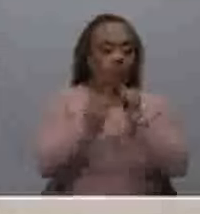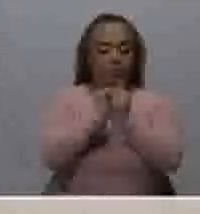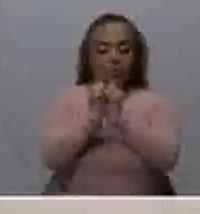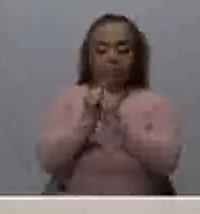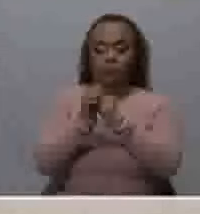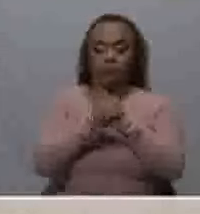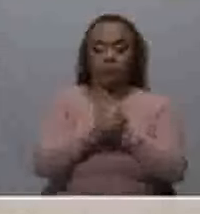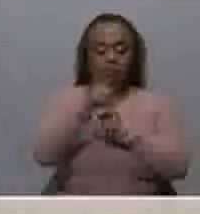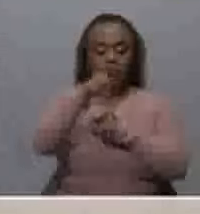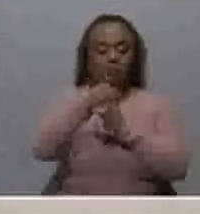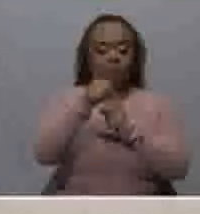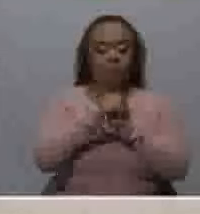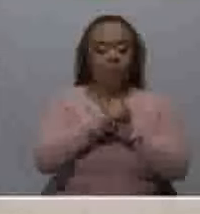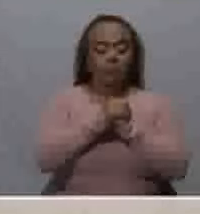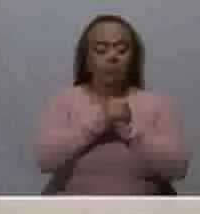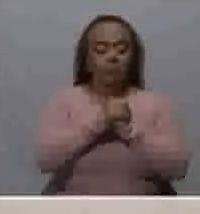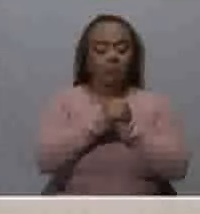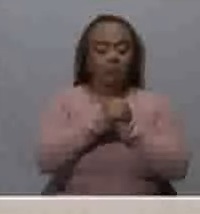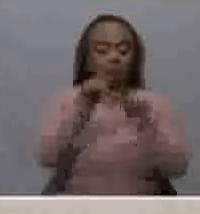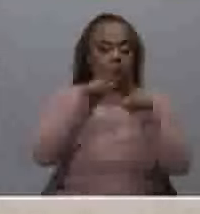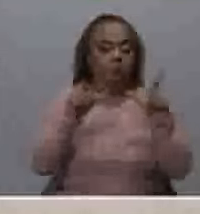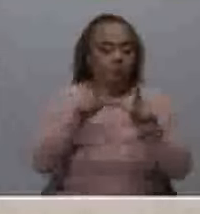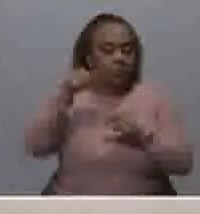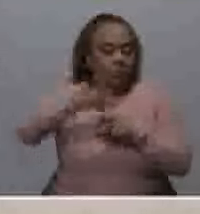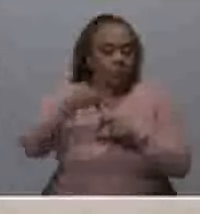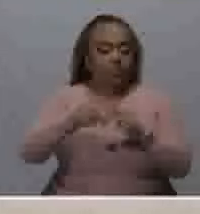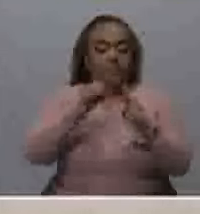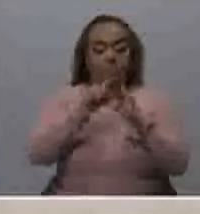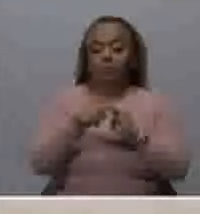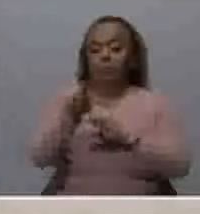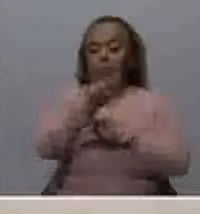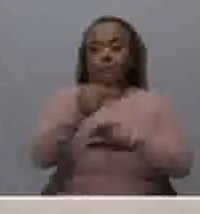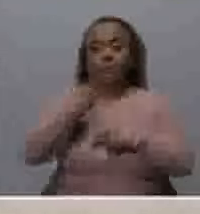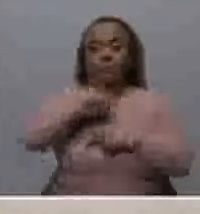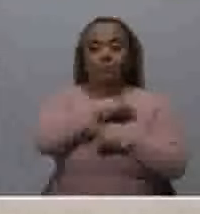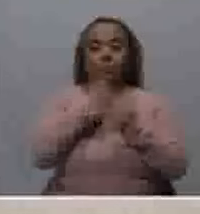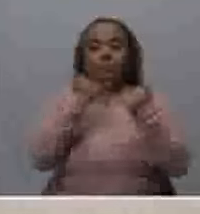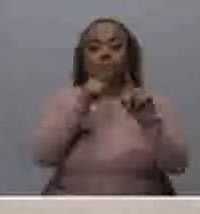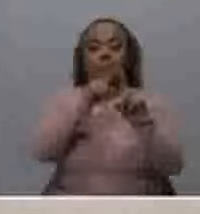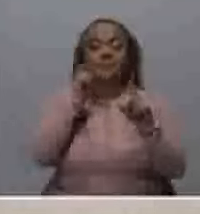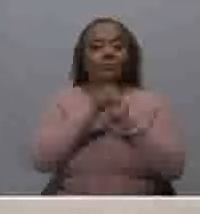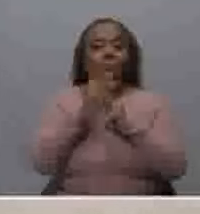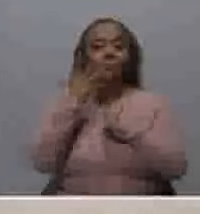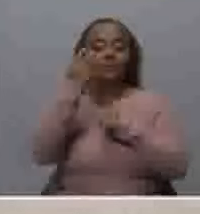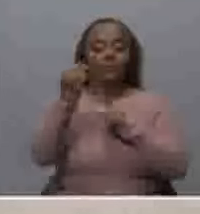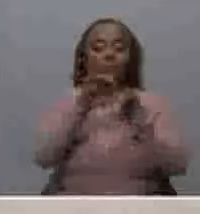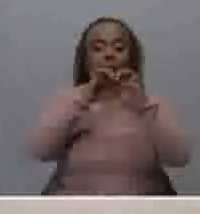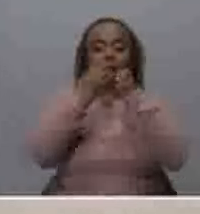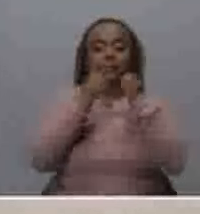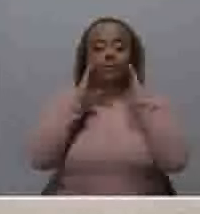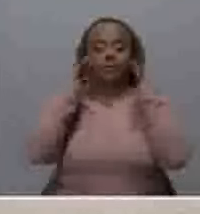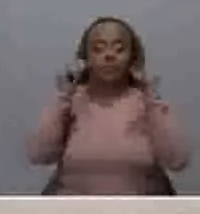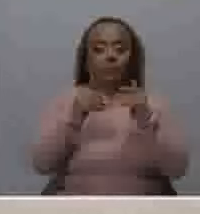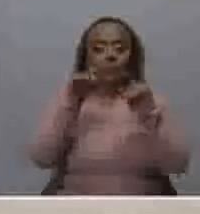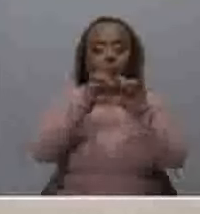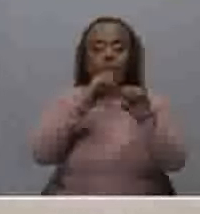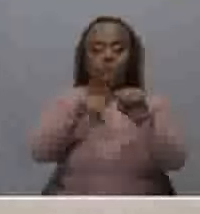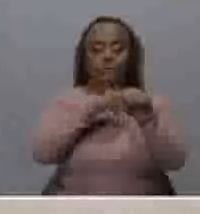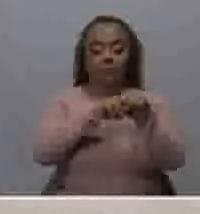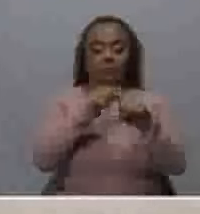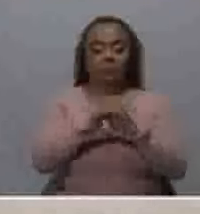jugando acá precisamente en la localidad. Así que, compañeros, nosotros acá desde las afueras del hotel de concentración de la